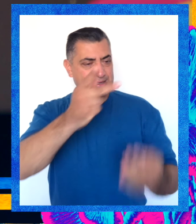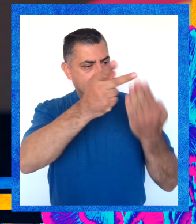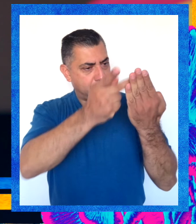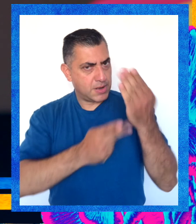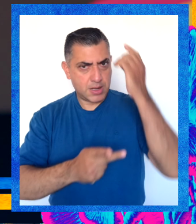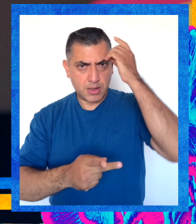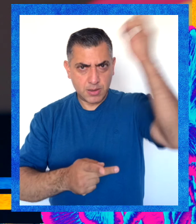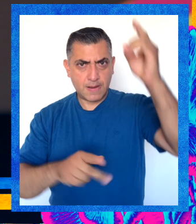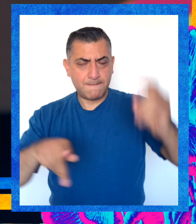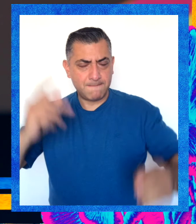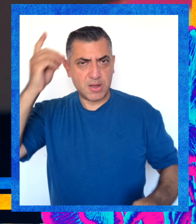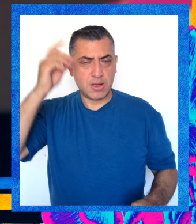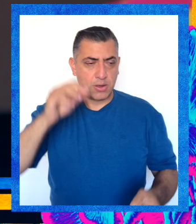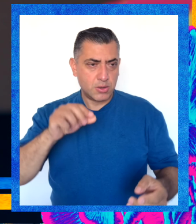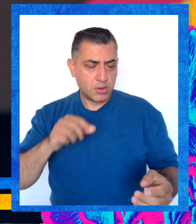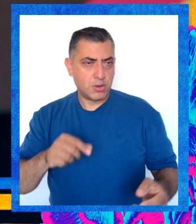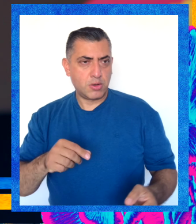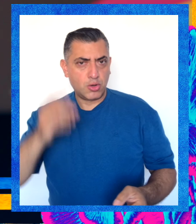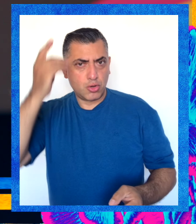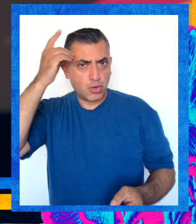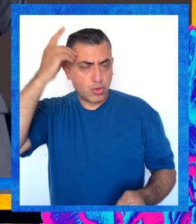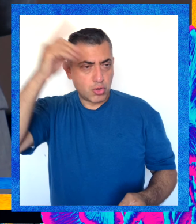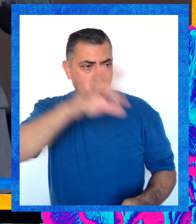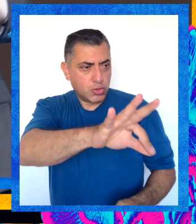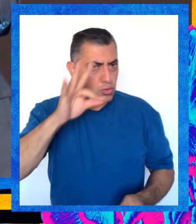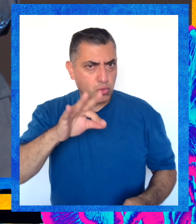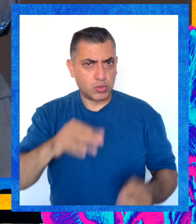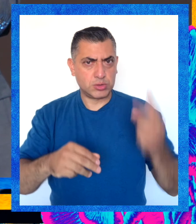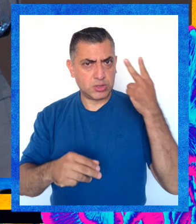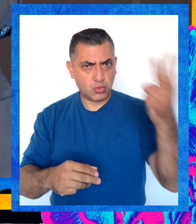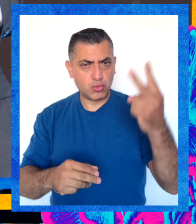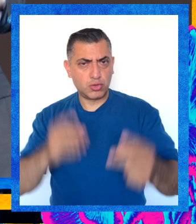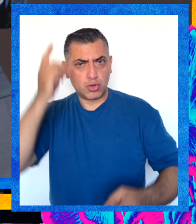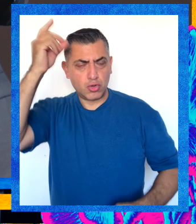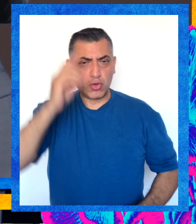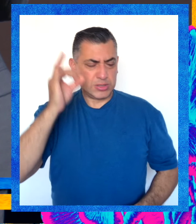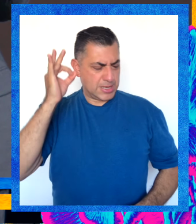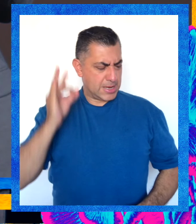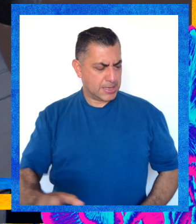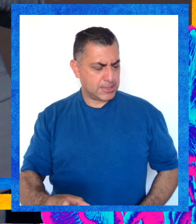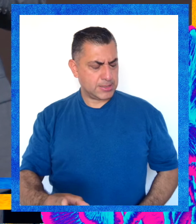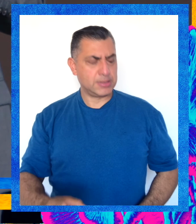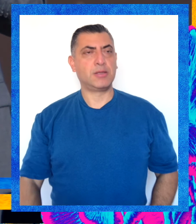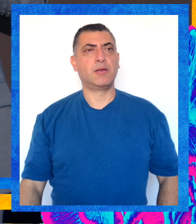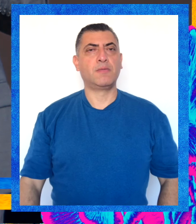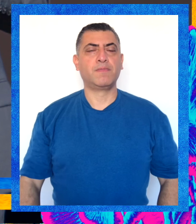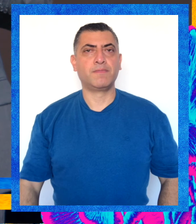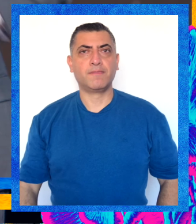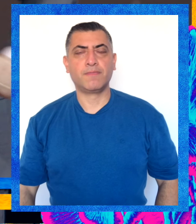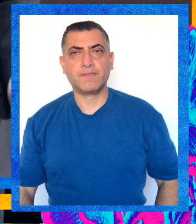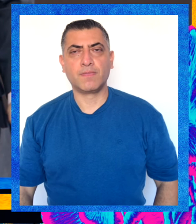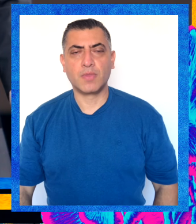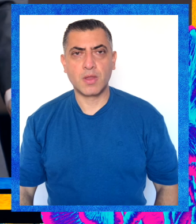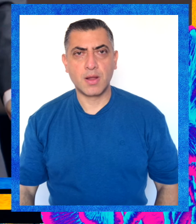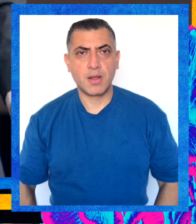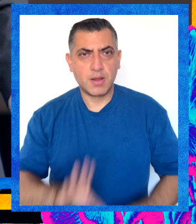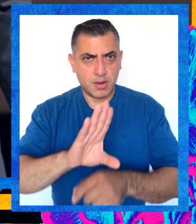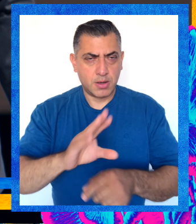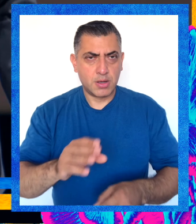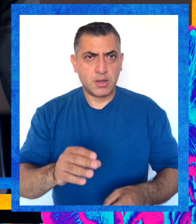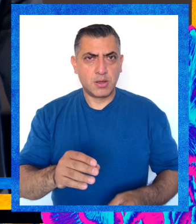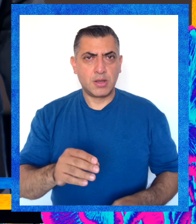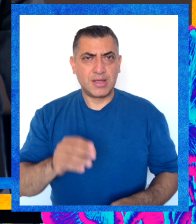pero fue iniciativa de él número 2 dios te acepta incondicionalmente déjame decirte el